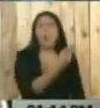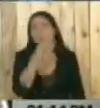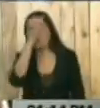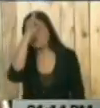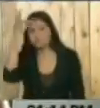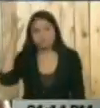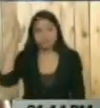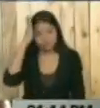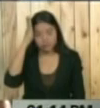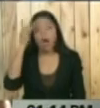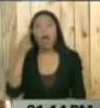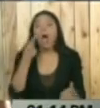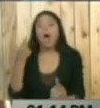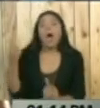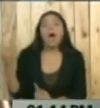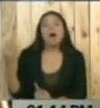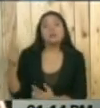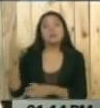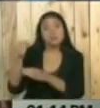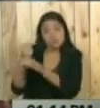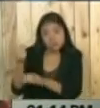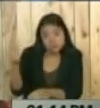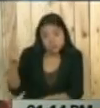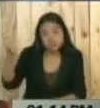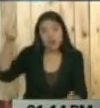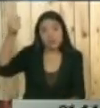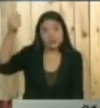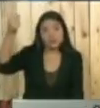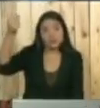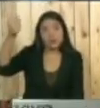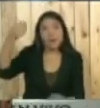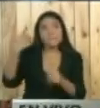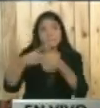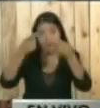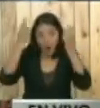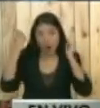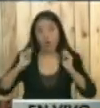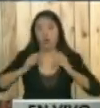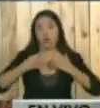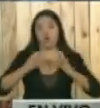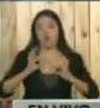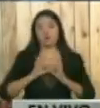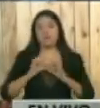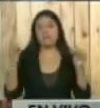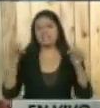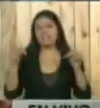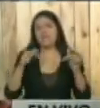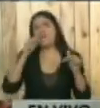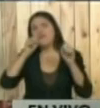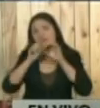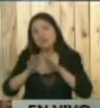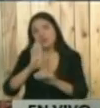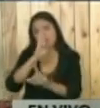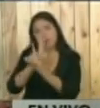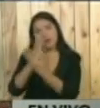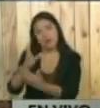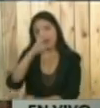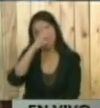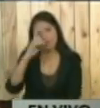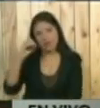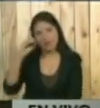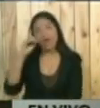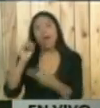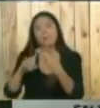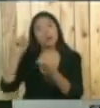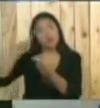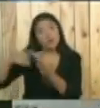Aquí está este canalete y este collar lleno de bendiciones para ti, para